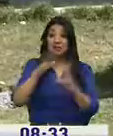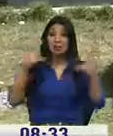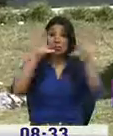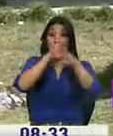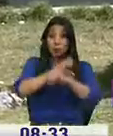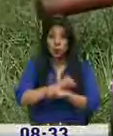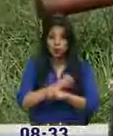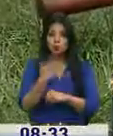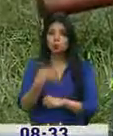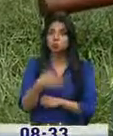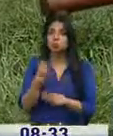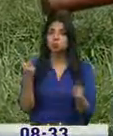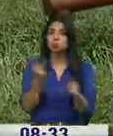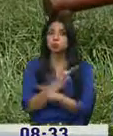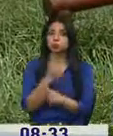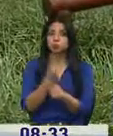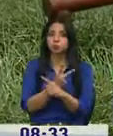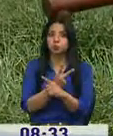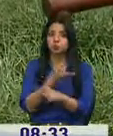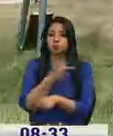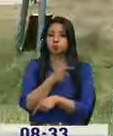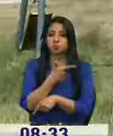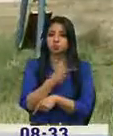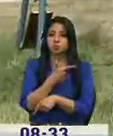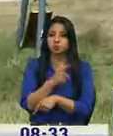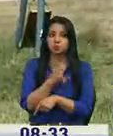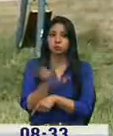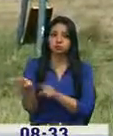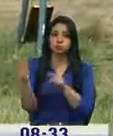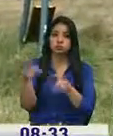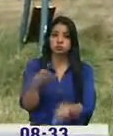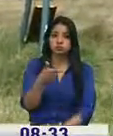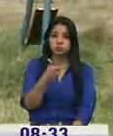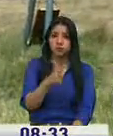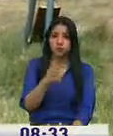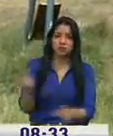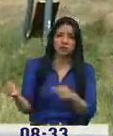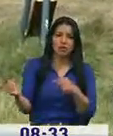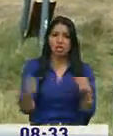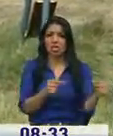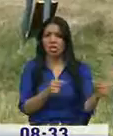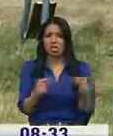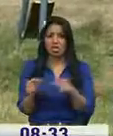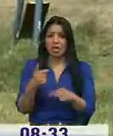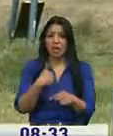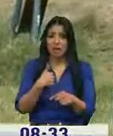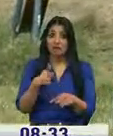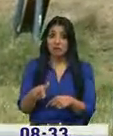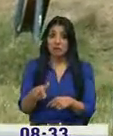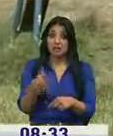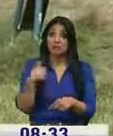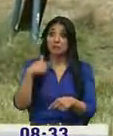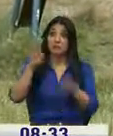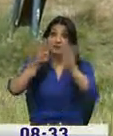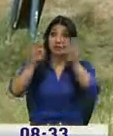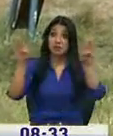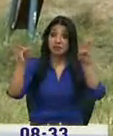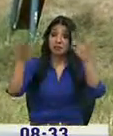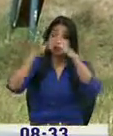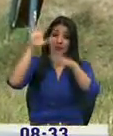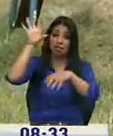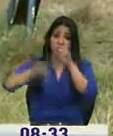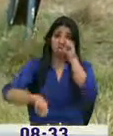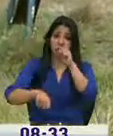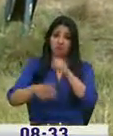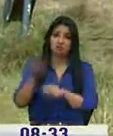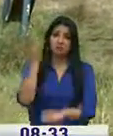en guarida de delincuentes y libadores. Vienen los borrachos a pelear aquí, a mí me han roto algunas veces vidrio. Ahorita tengo un vidrio roto que